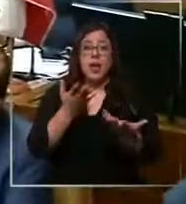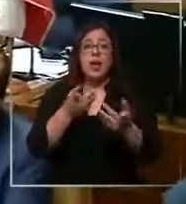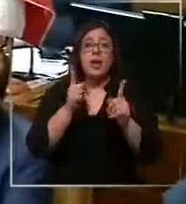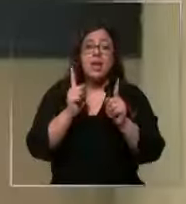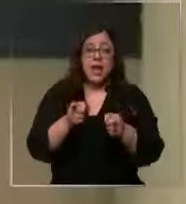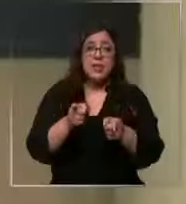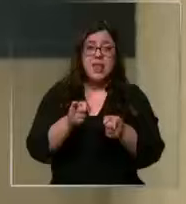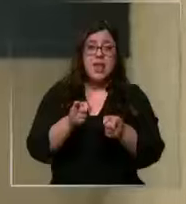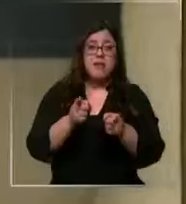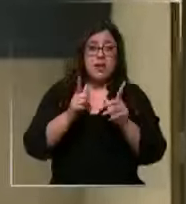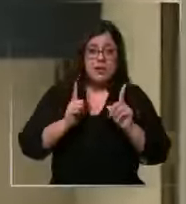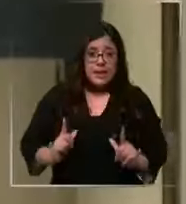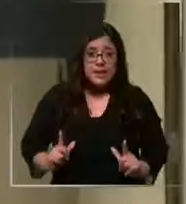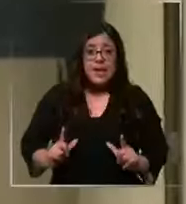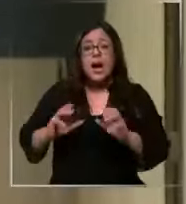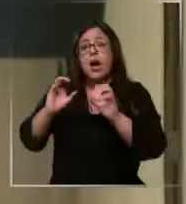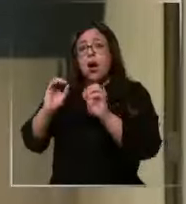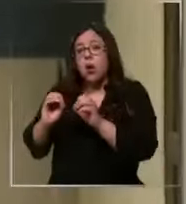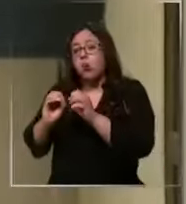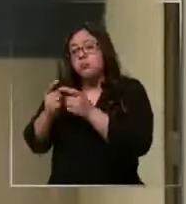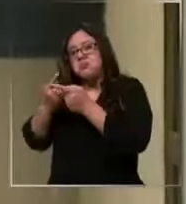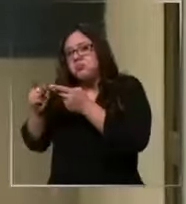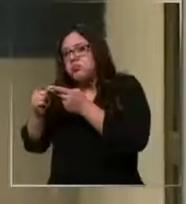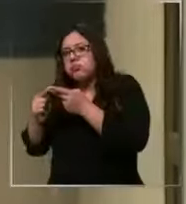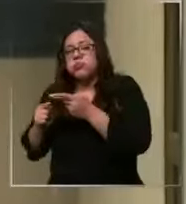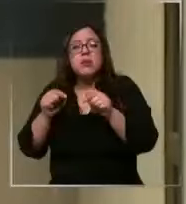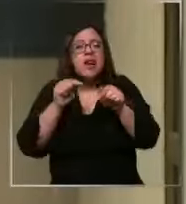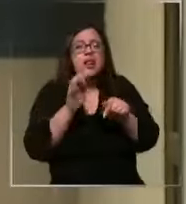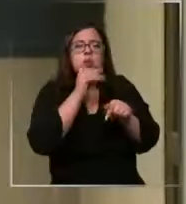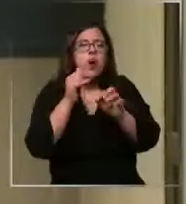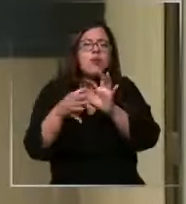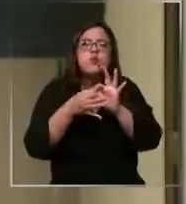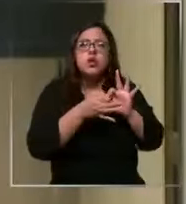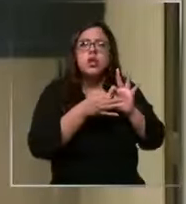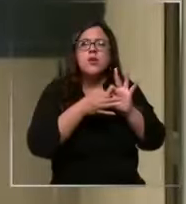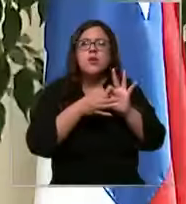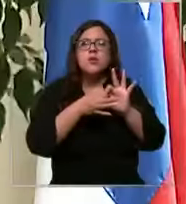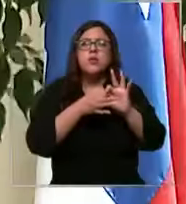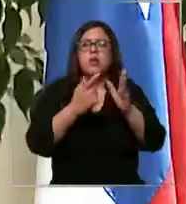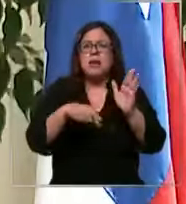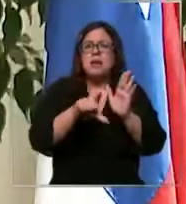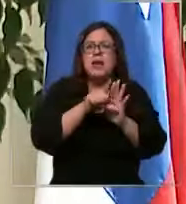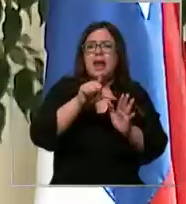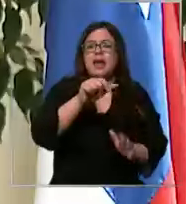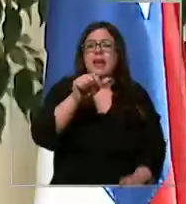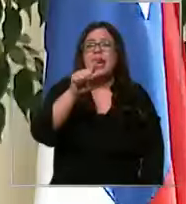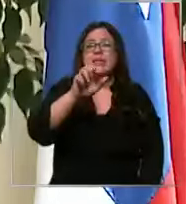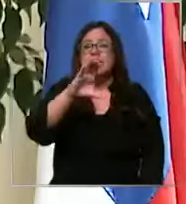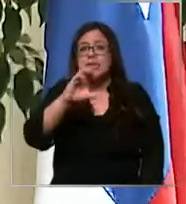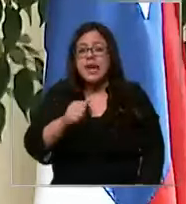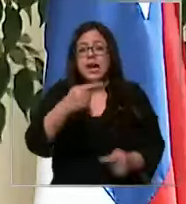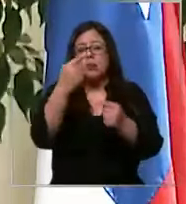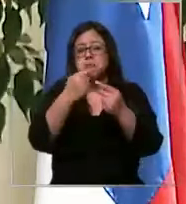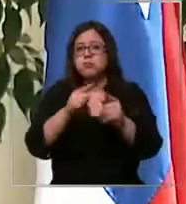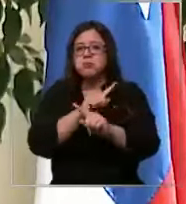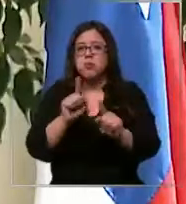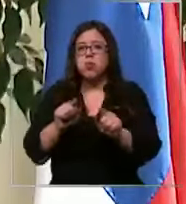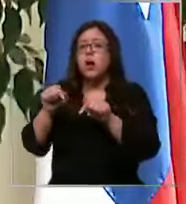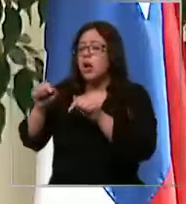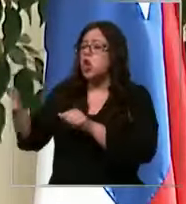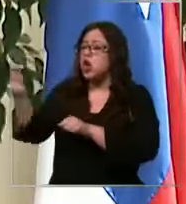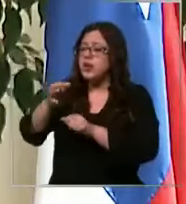mismo día. No existe motivo, digamos, para que esto sea con un feriado irrenunciable, ni mucho menos con ley seca. Y lo que ha planteado el CERVEL me parece